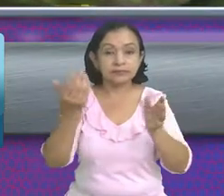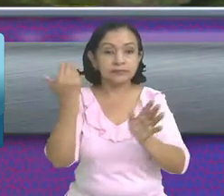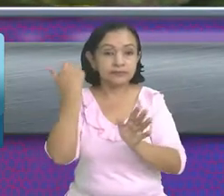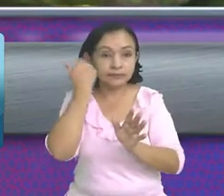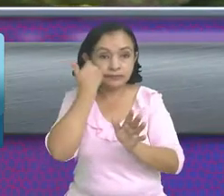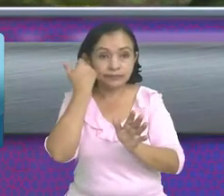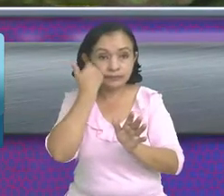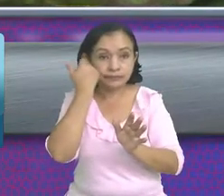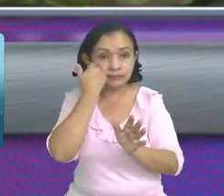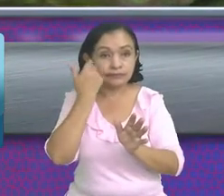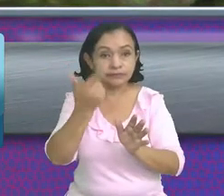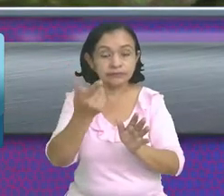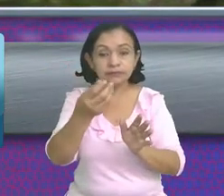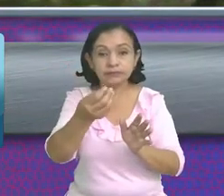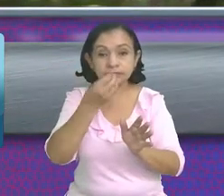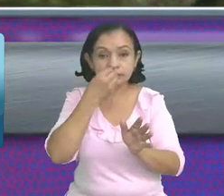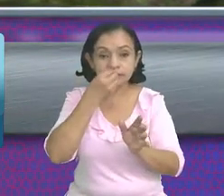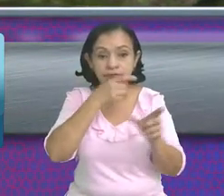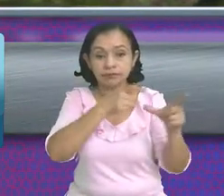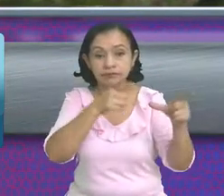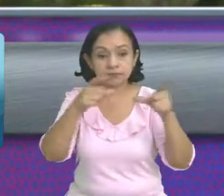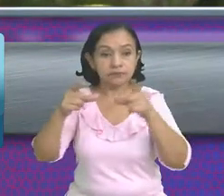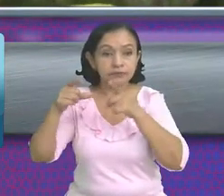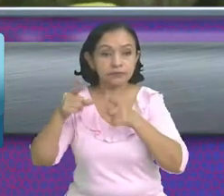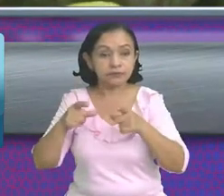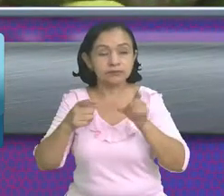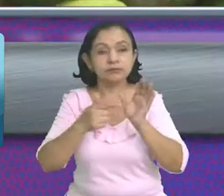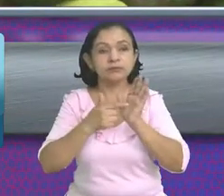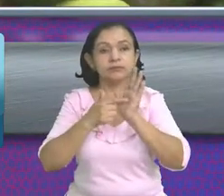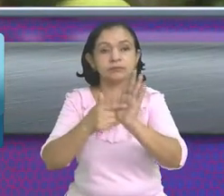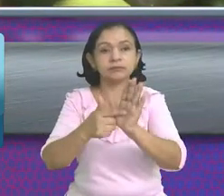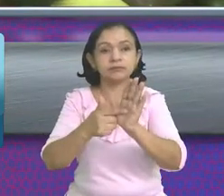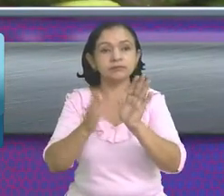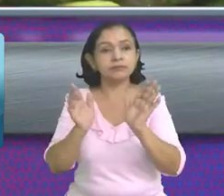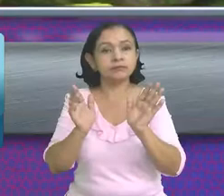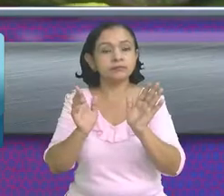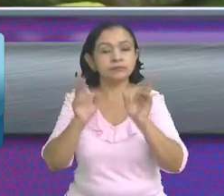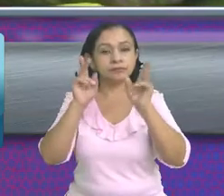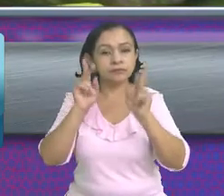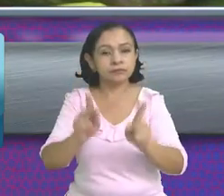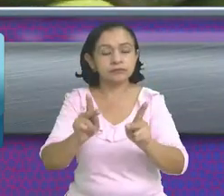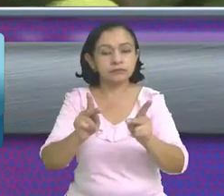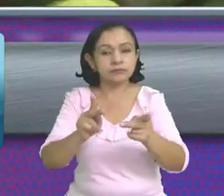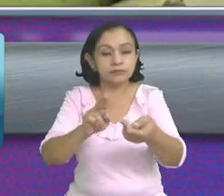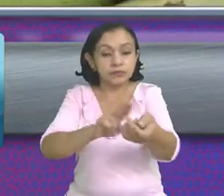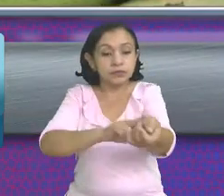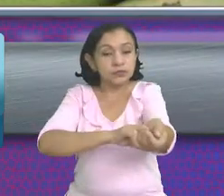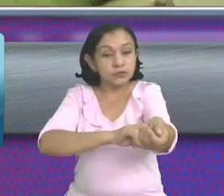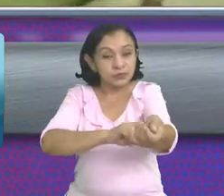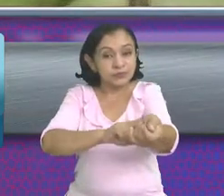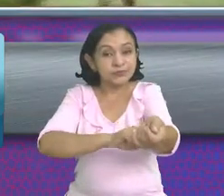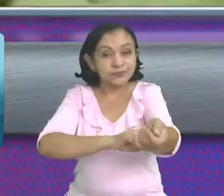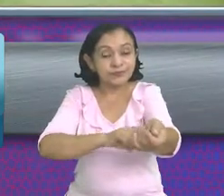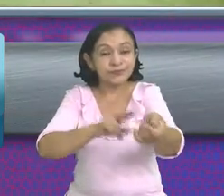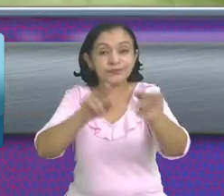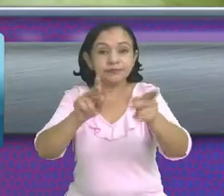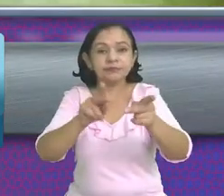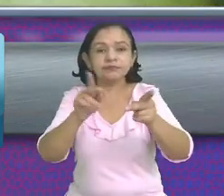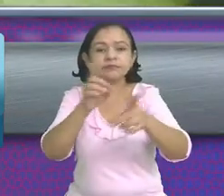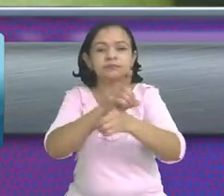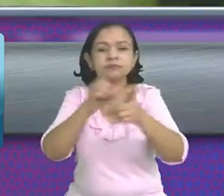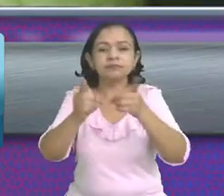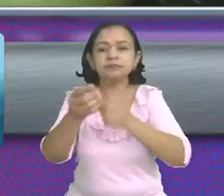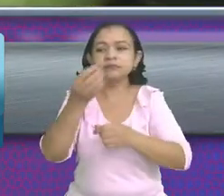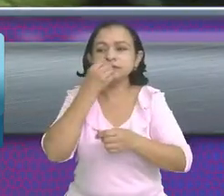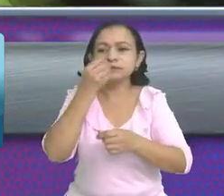enfermedad, también va la alimentación, ¿verdad? Exactamente. Por ejemplo, en el caso de los pacientes diabéticos, ¿qué deben de